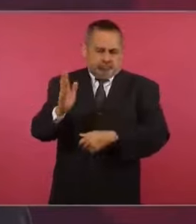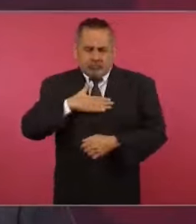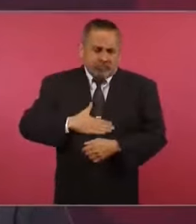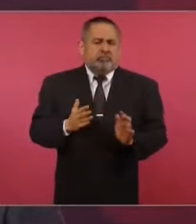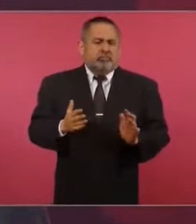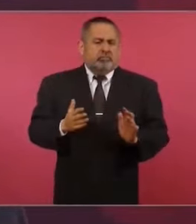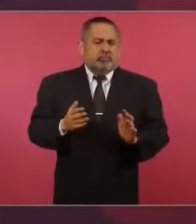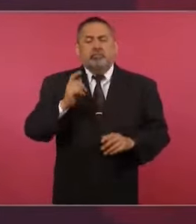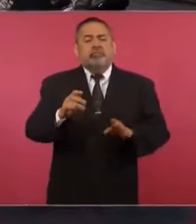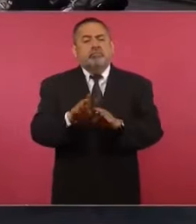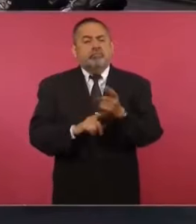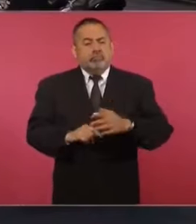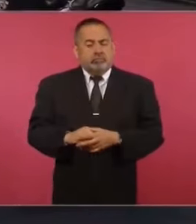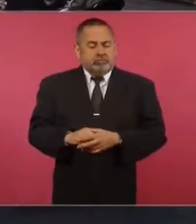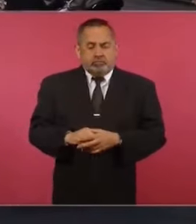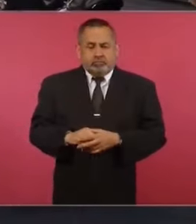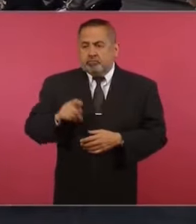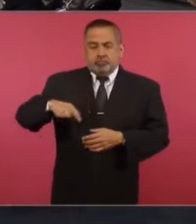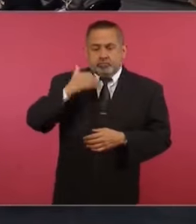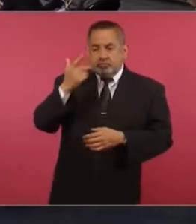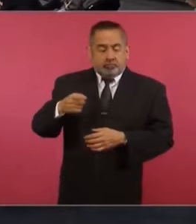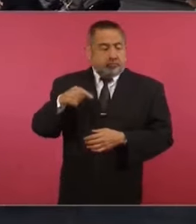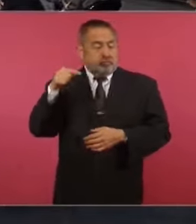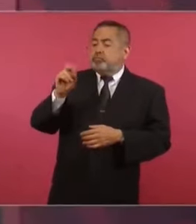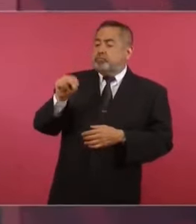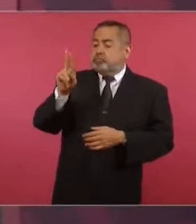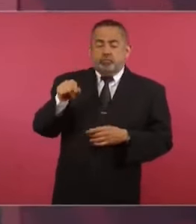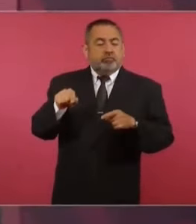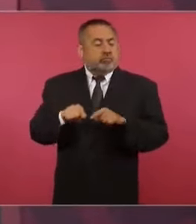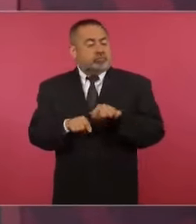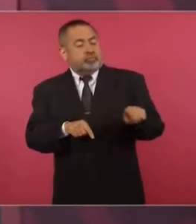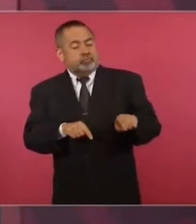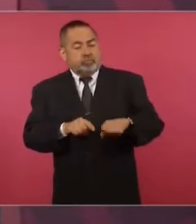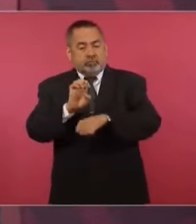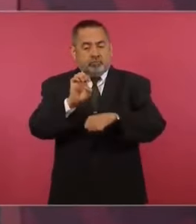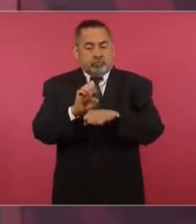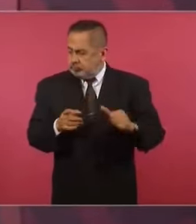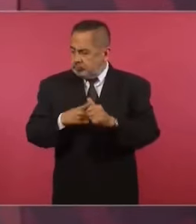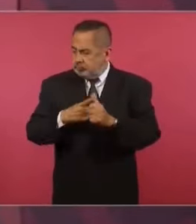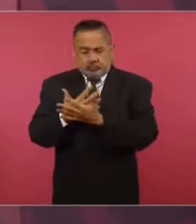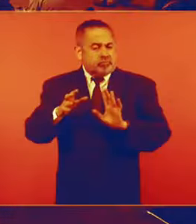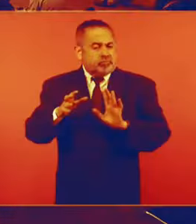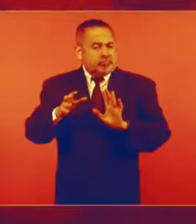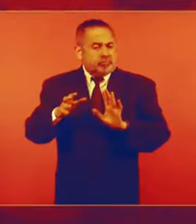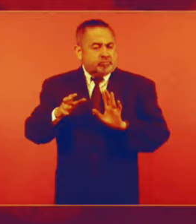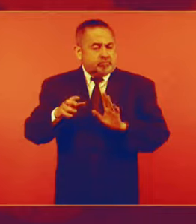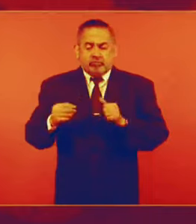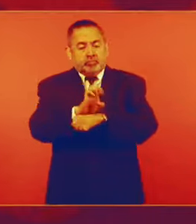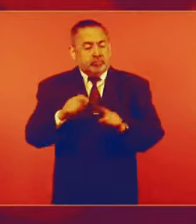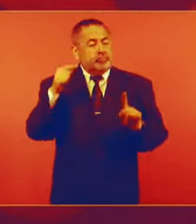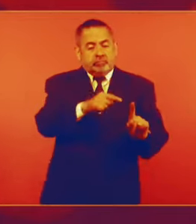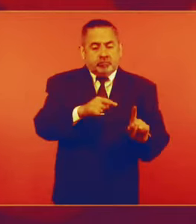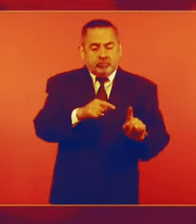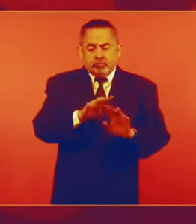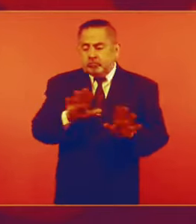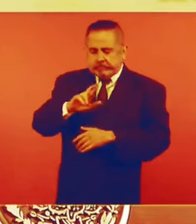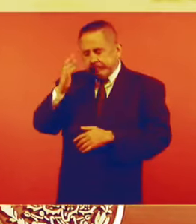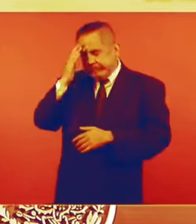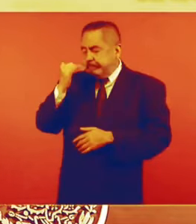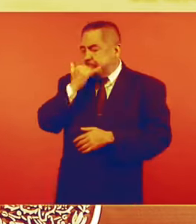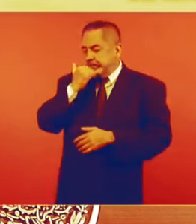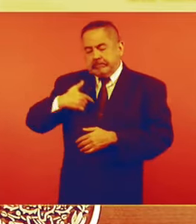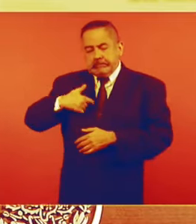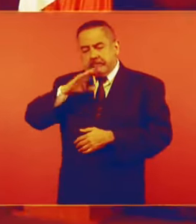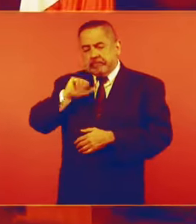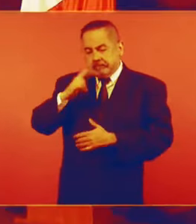estamos pidiendo que se suspenda de Naciones Unidas a Ecuador en tanto no se pronuncien y reconozcan que